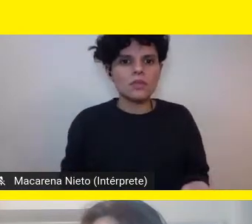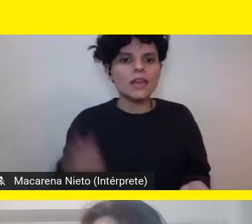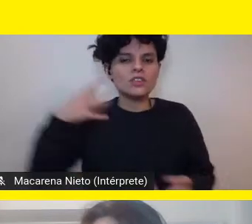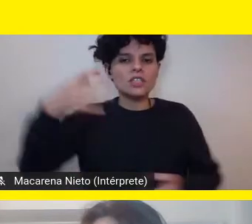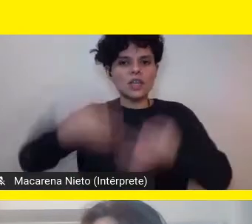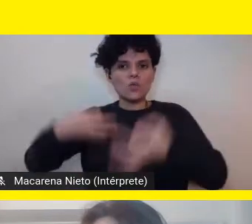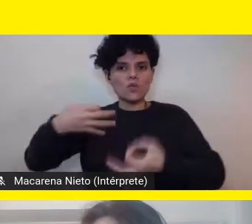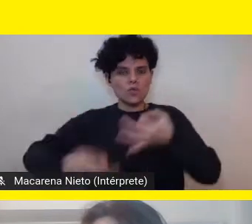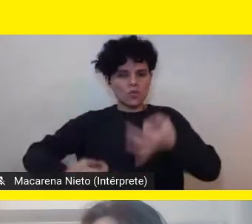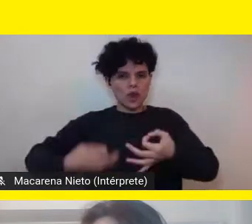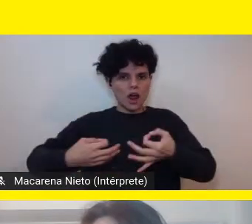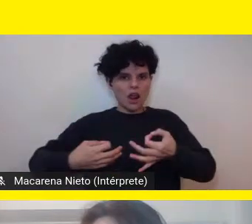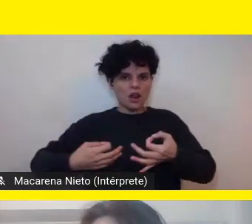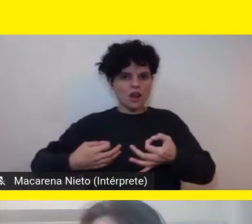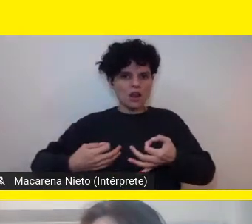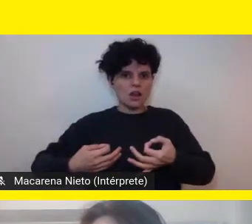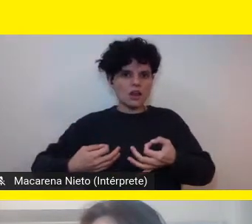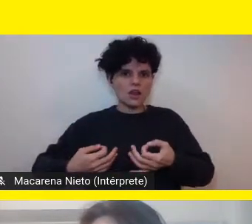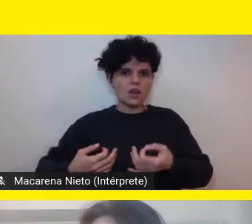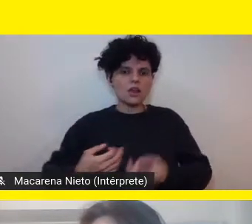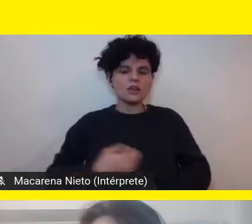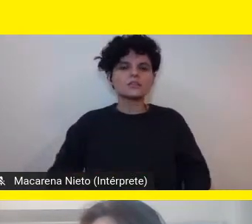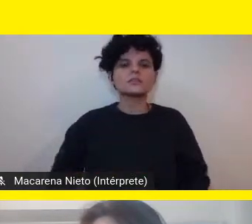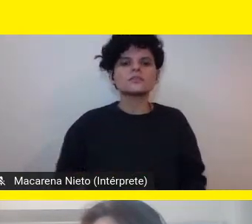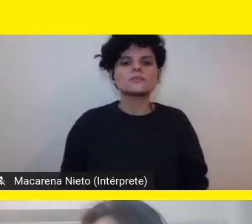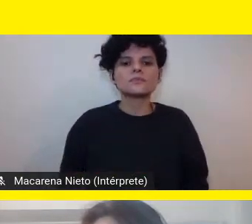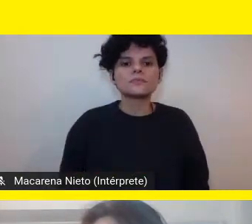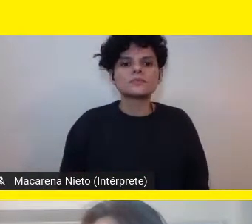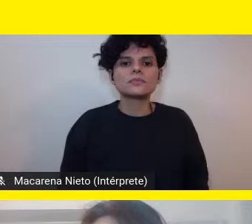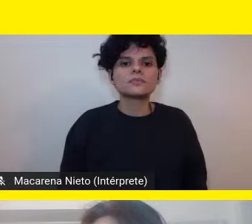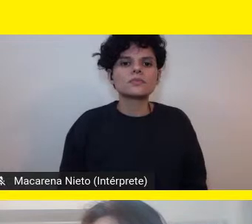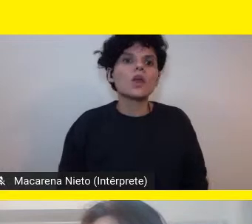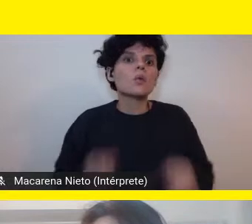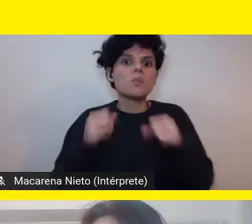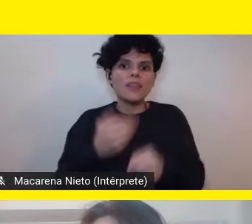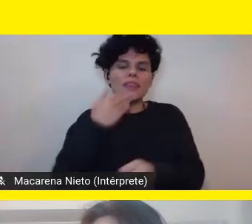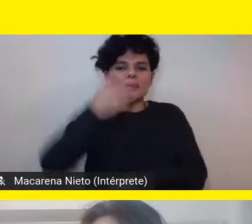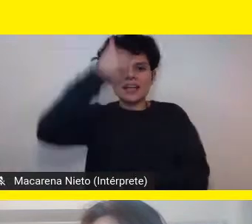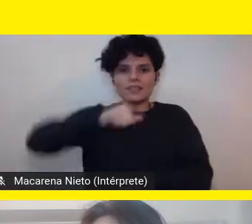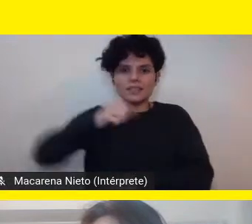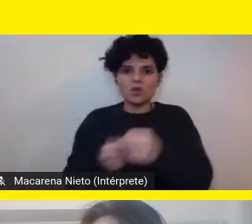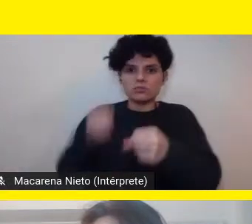están facultados por otorgar alguna medida, alguna pena sustitutiva, una medida alternativa